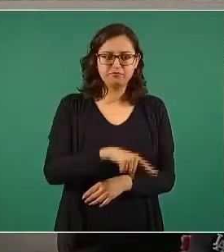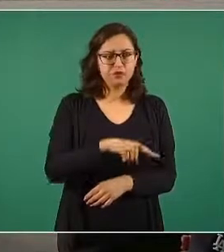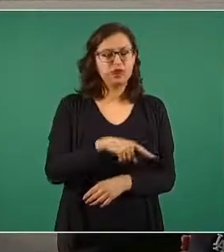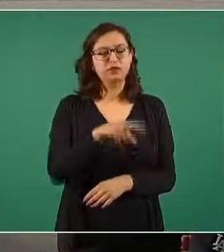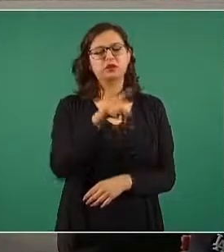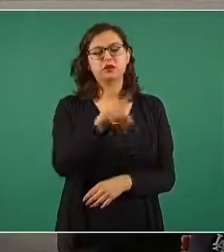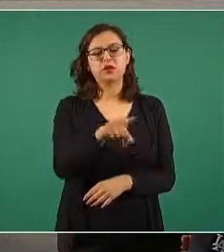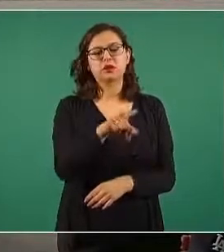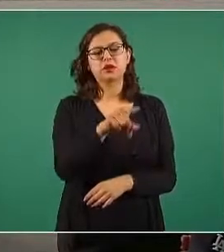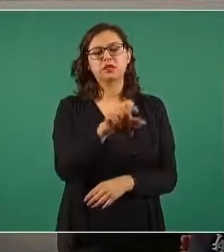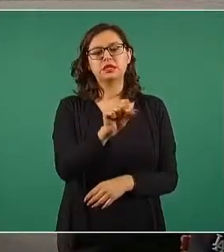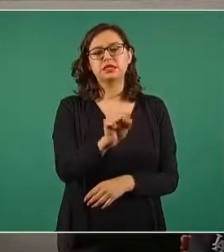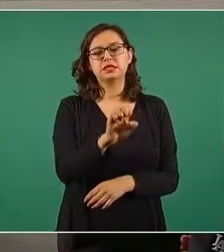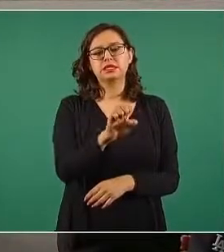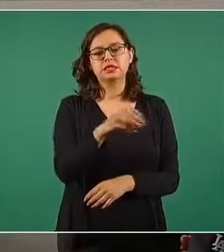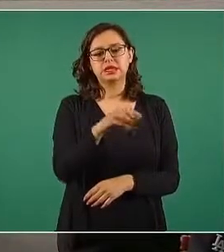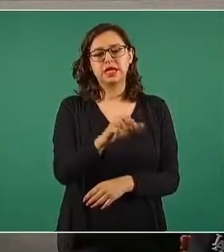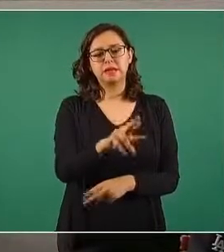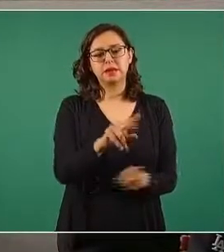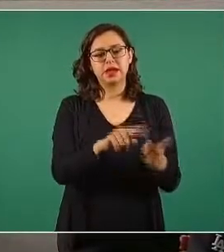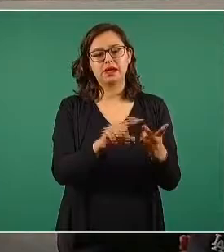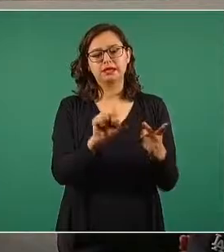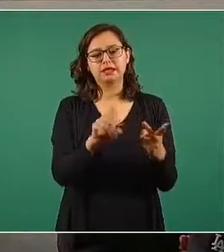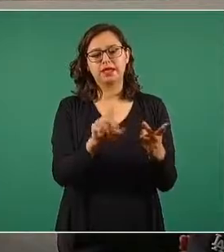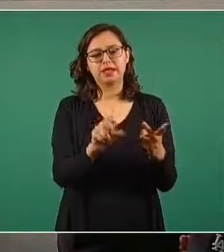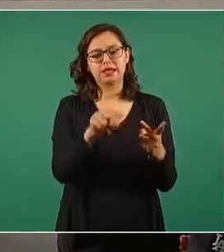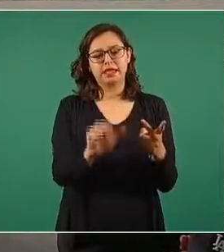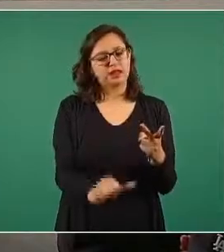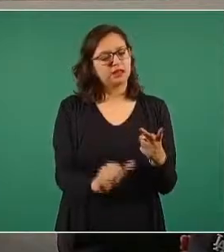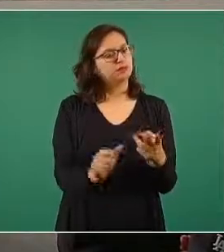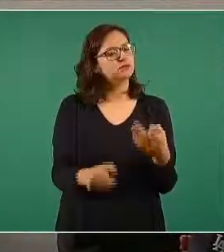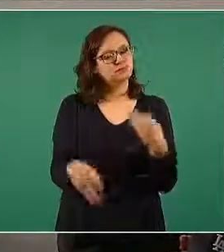la Secretaría de Marina, Defensa, todos